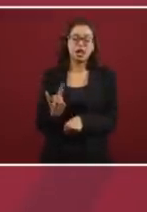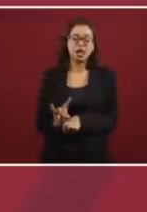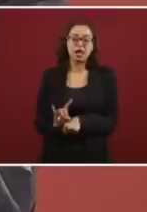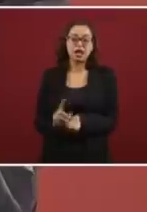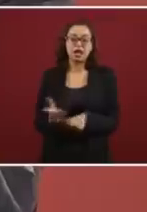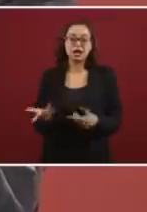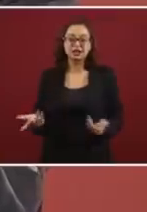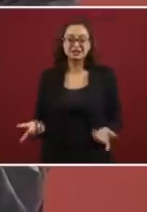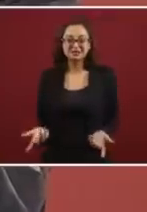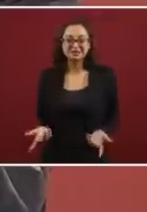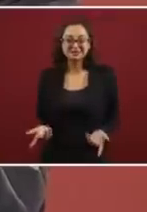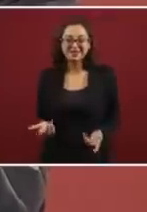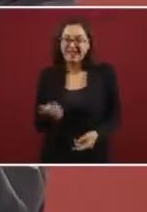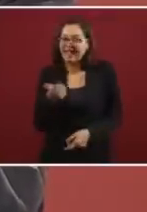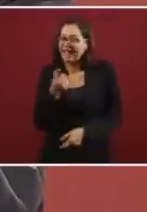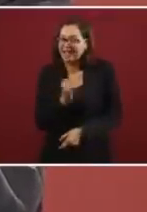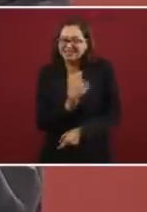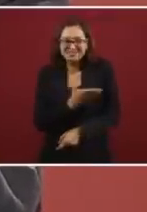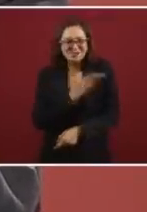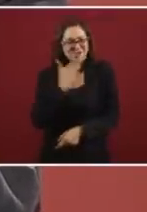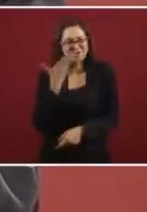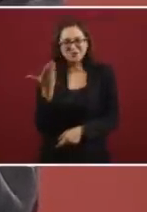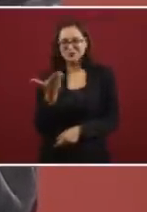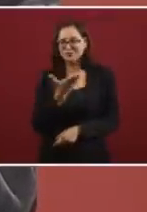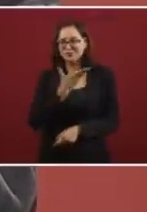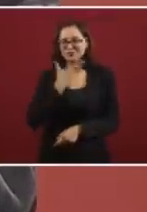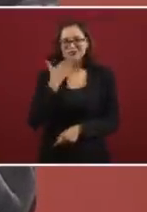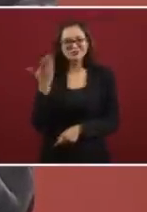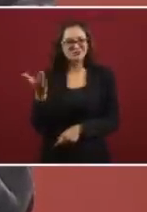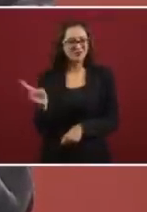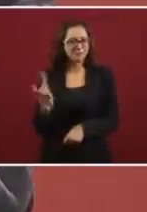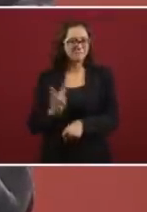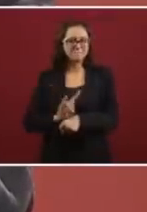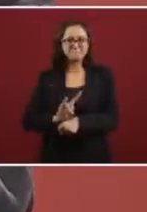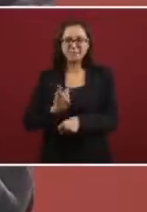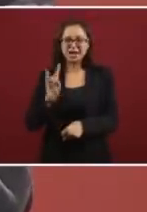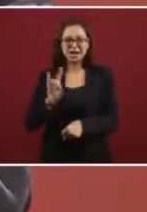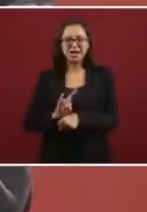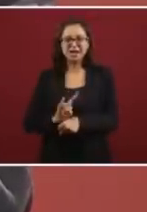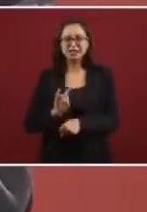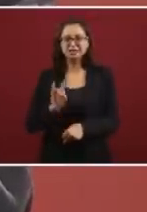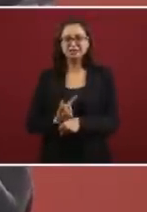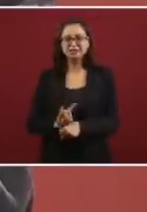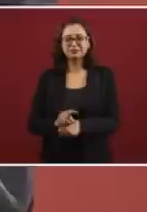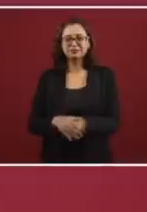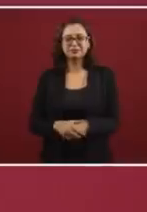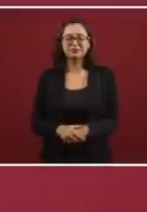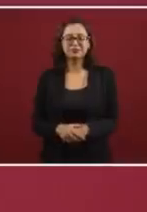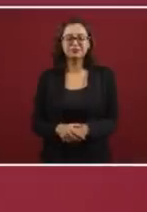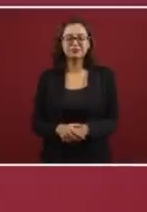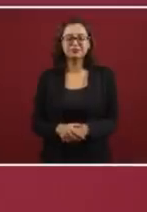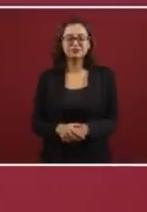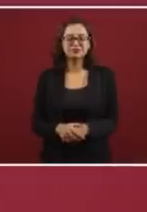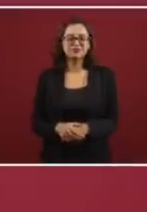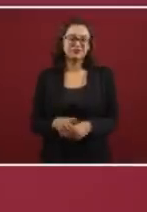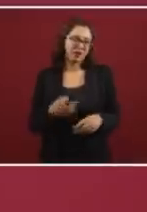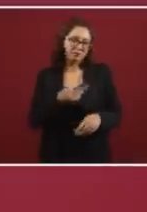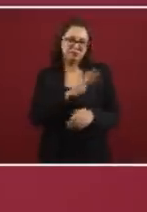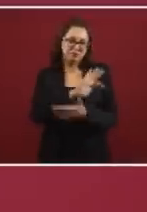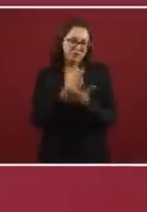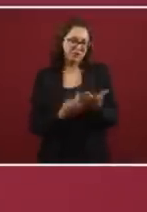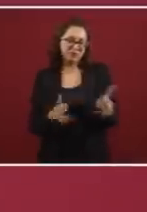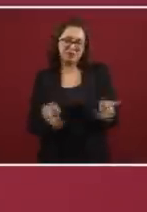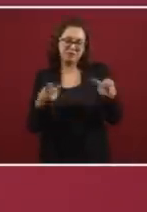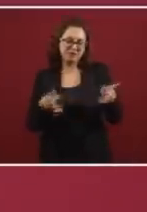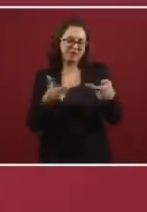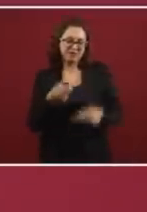porque así lo hacen en despachos que existen para ese propósito y que